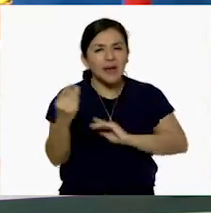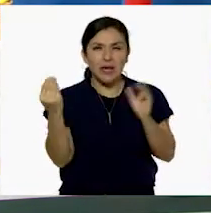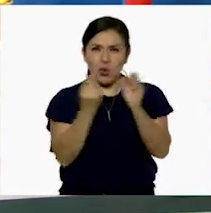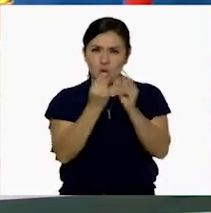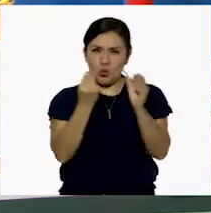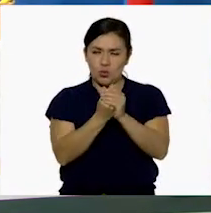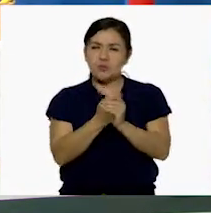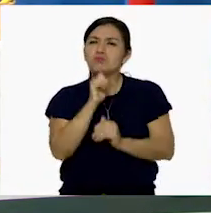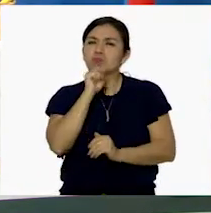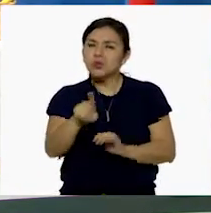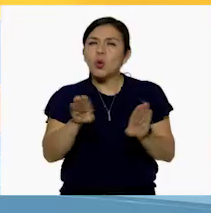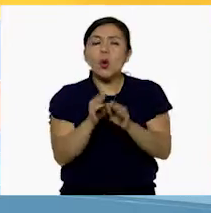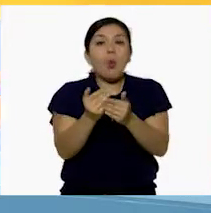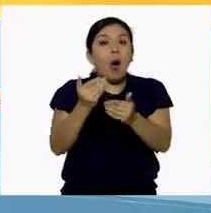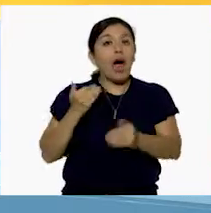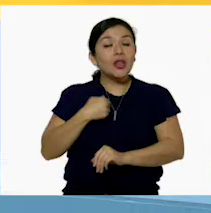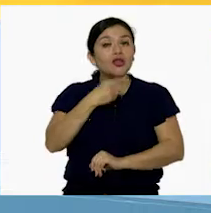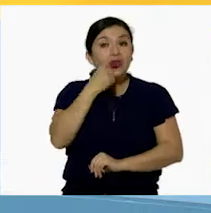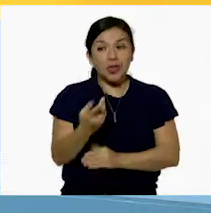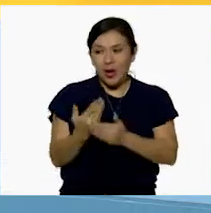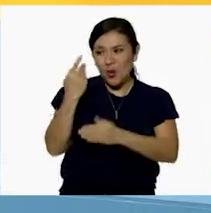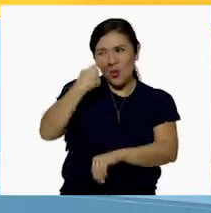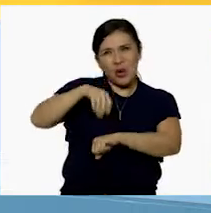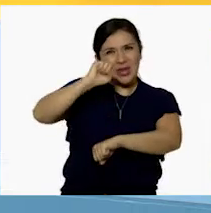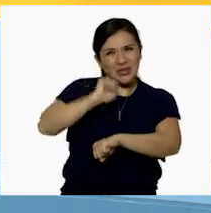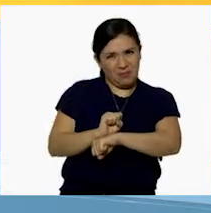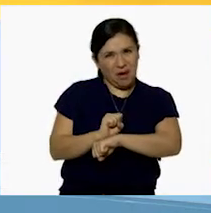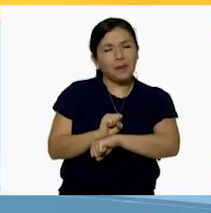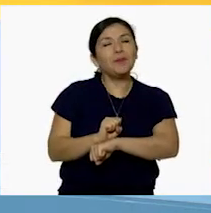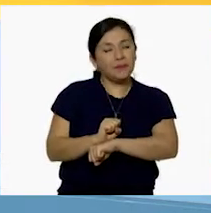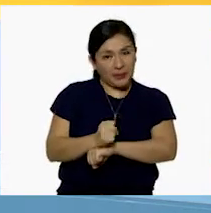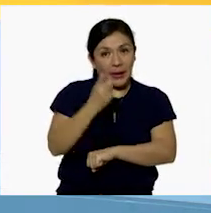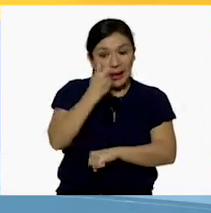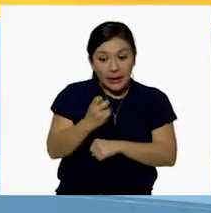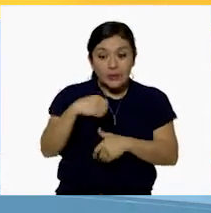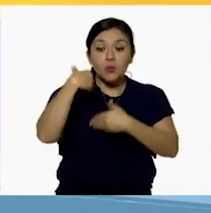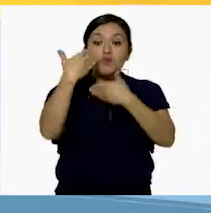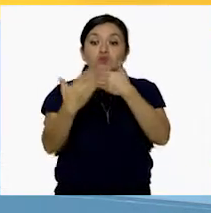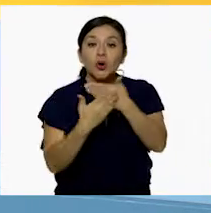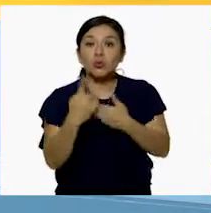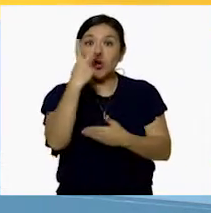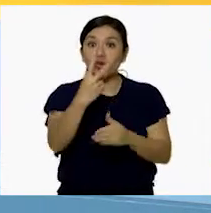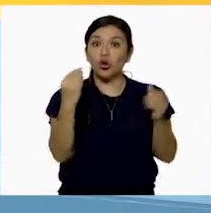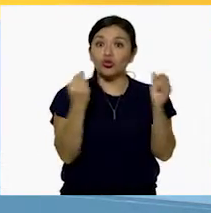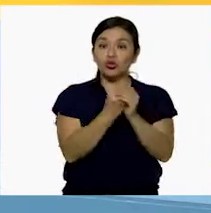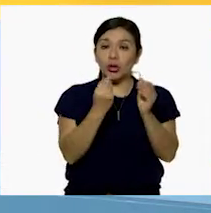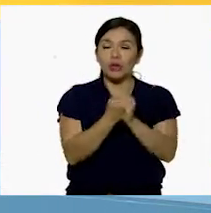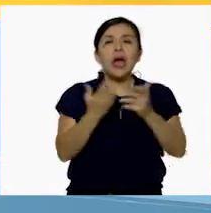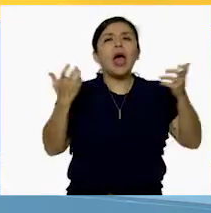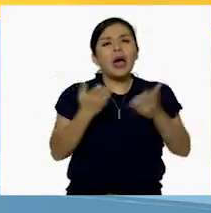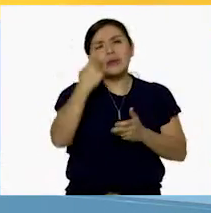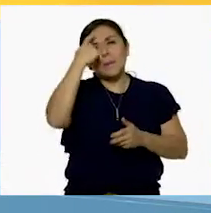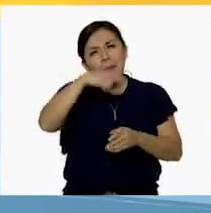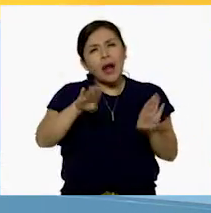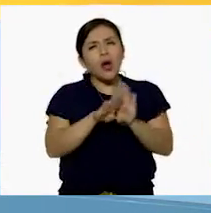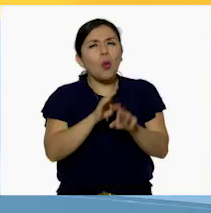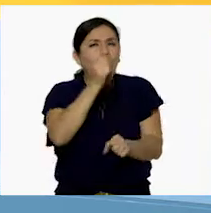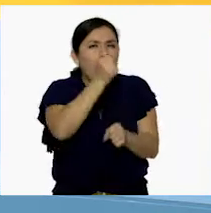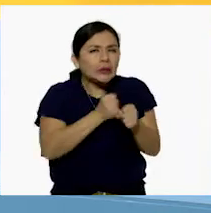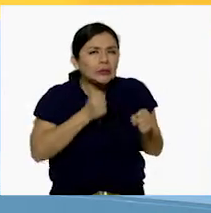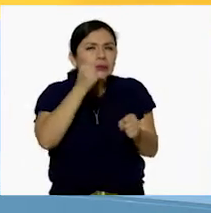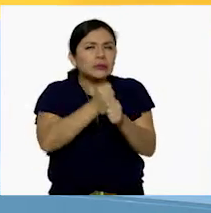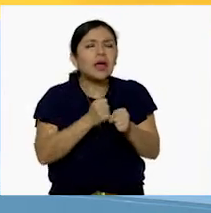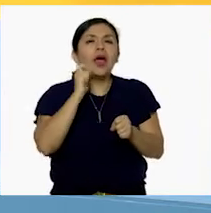curso, tal como lo anticipé la semana pasada, esta y las siguientes 2 sesiones las dedicaremos a trabajar